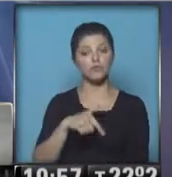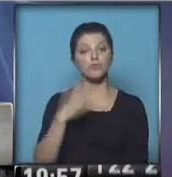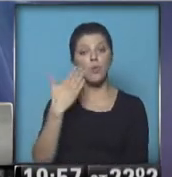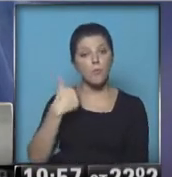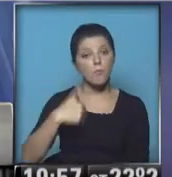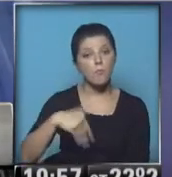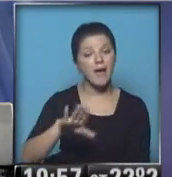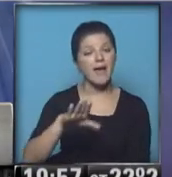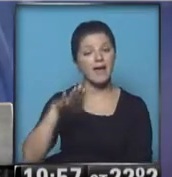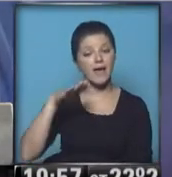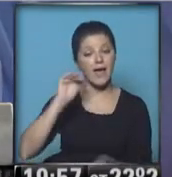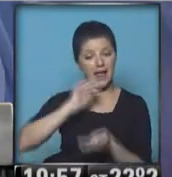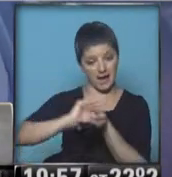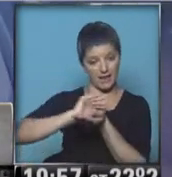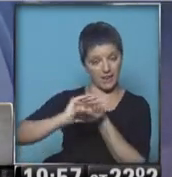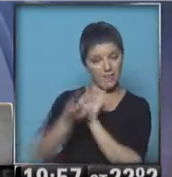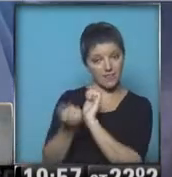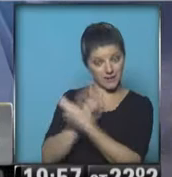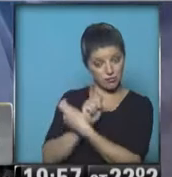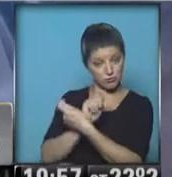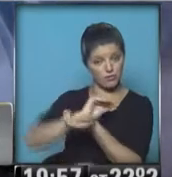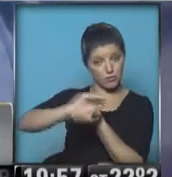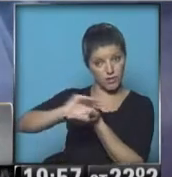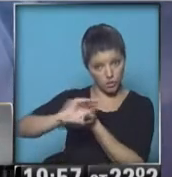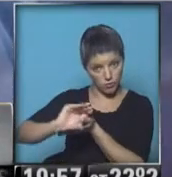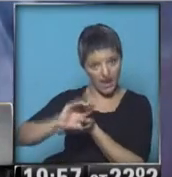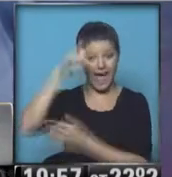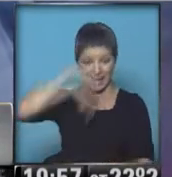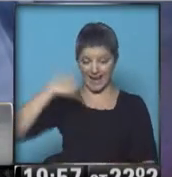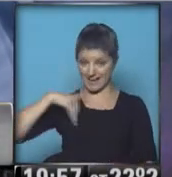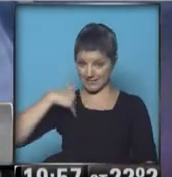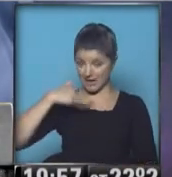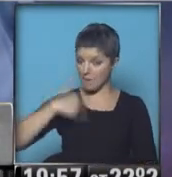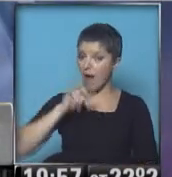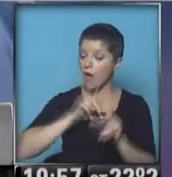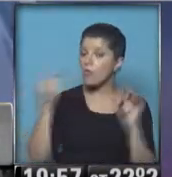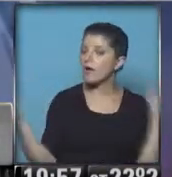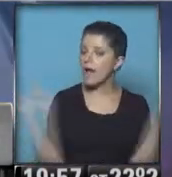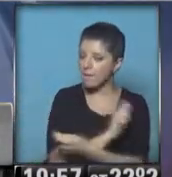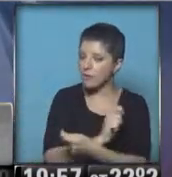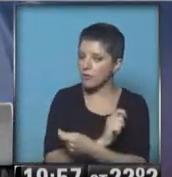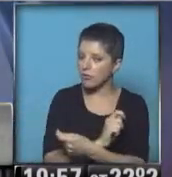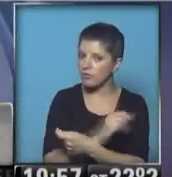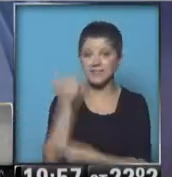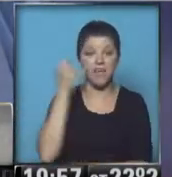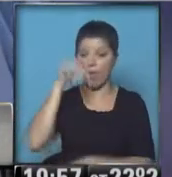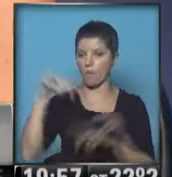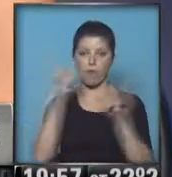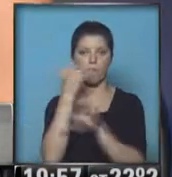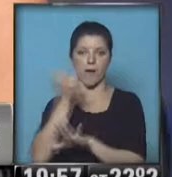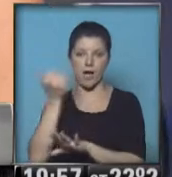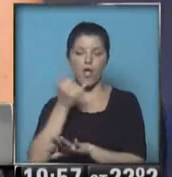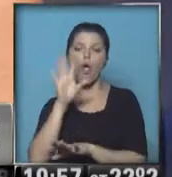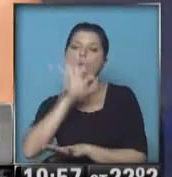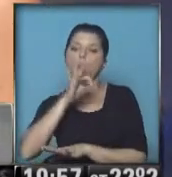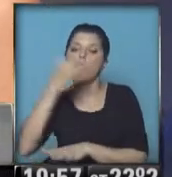a la reestructuración de deuda o a la situación con los buitres en la República Argentina, donde ya está desatado el conflicto, o si en realidad lo que se